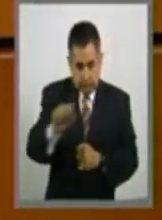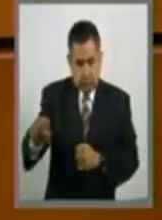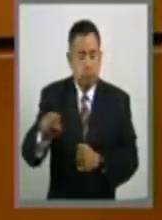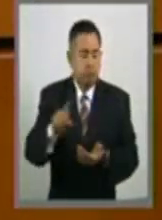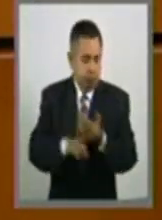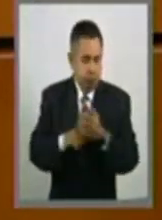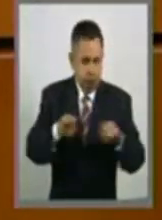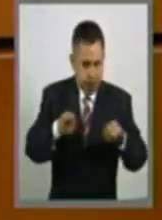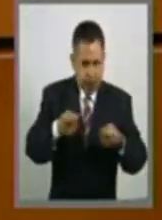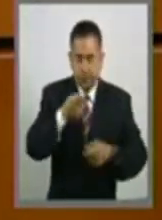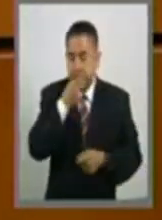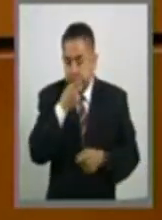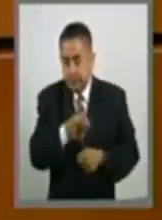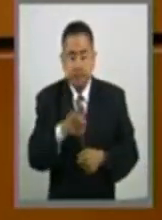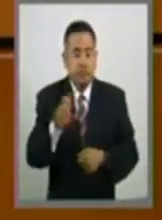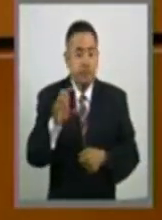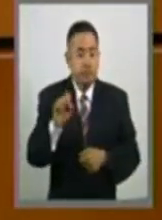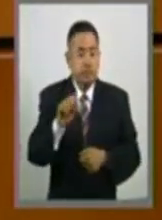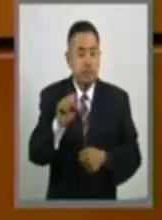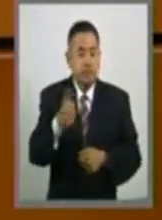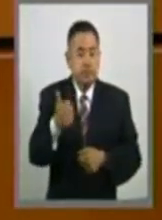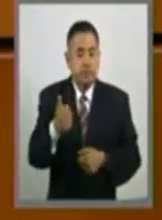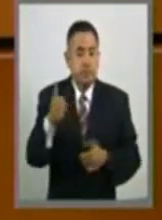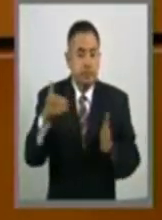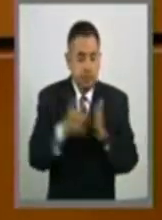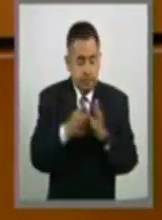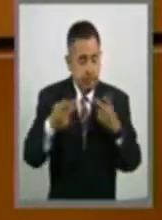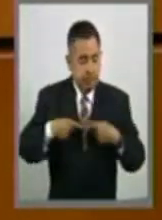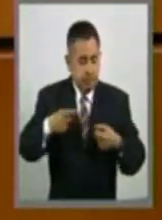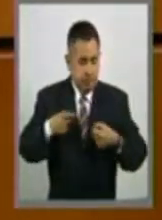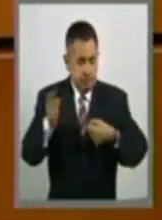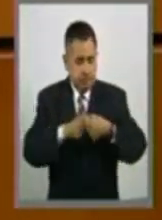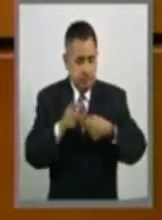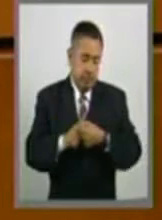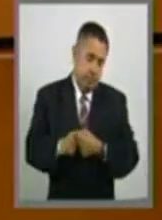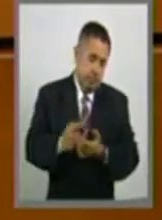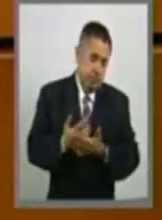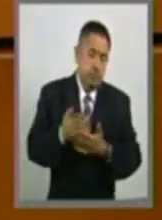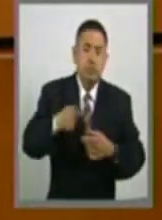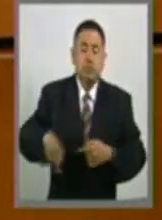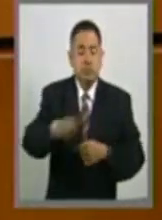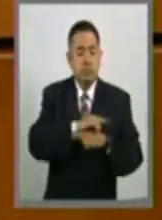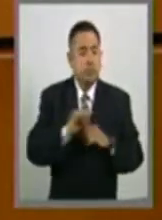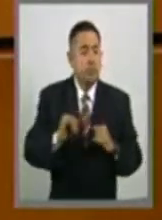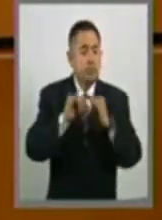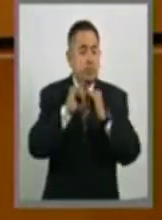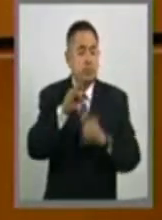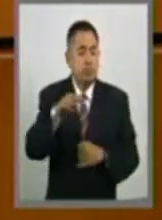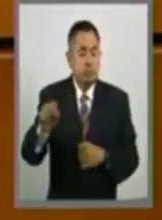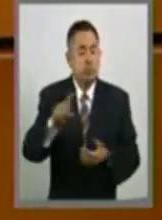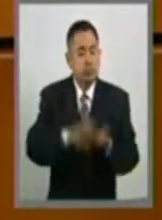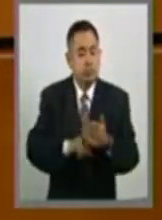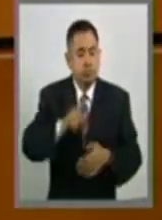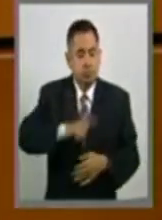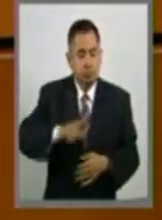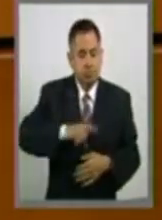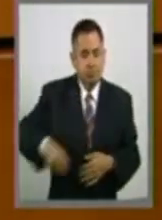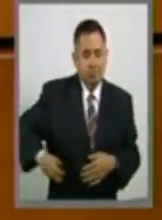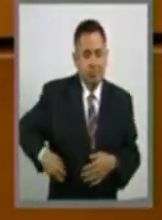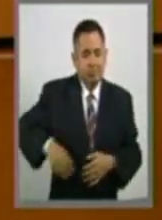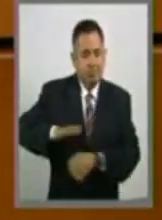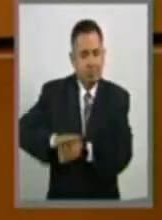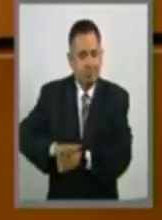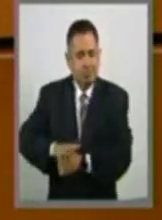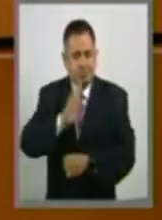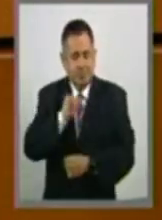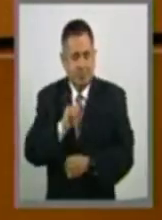Social, son 66,000 derechohabientes los que en el instituto tienen insuficiencia renal crónica